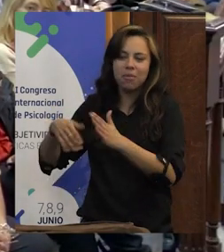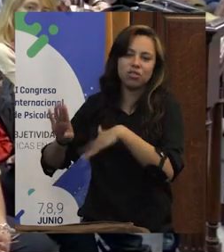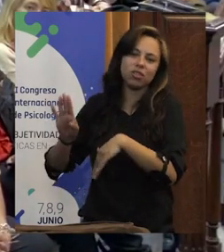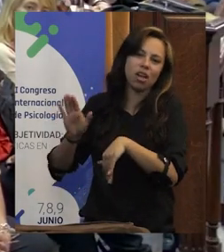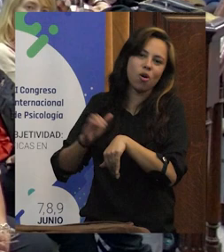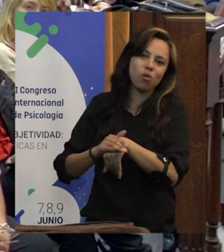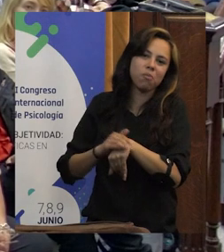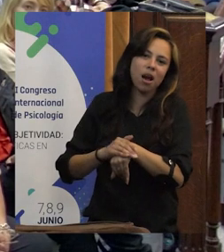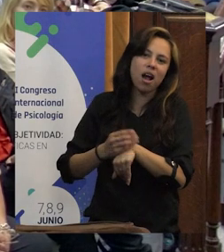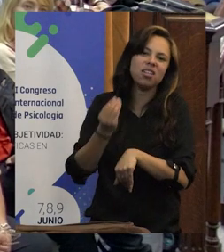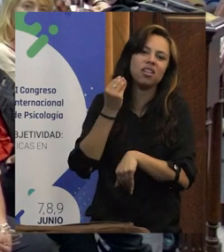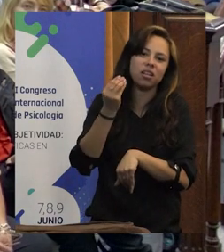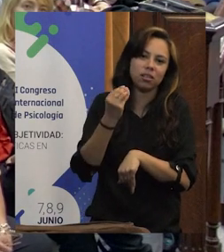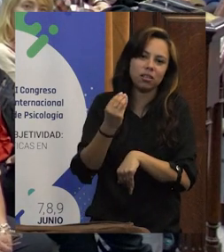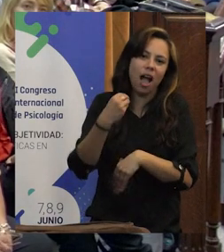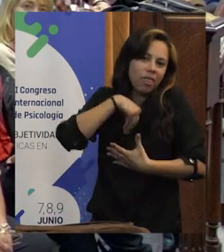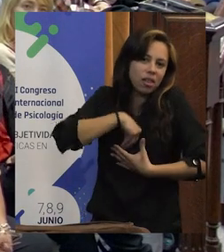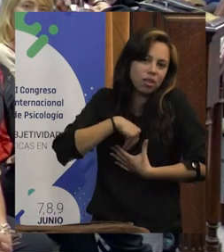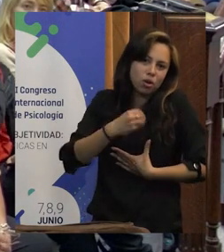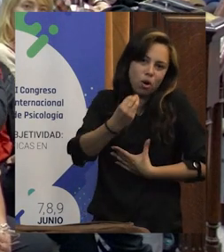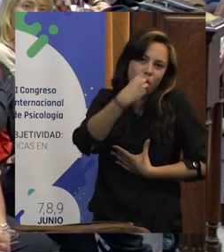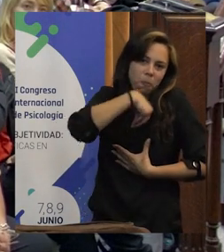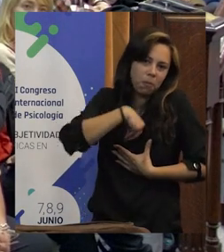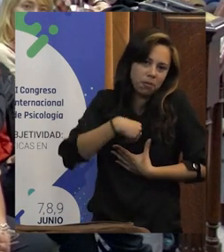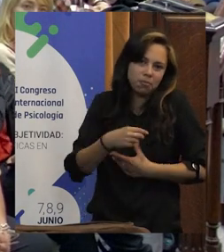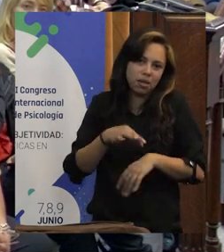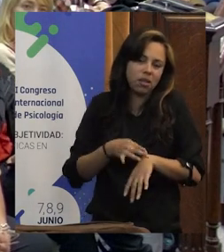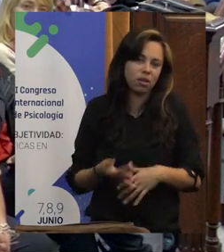¿Más alguna curiosidad?